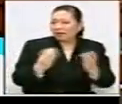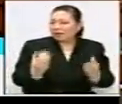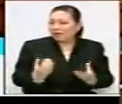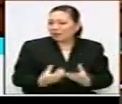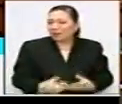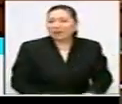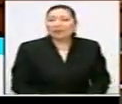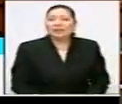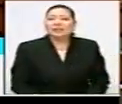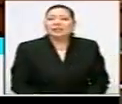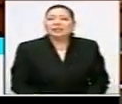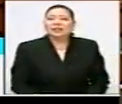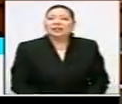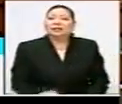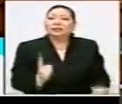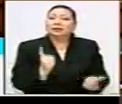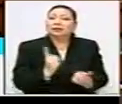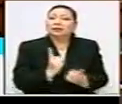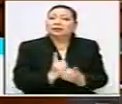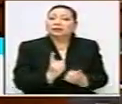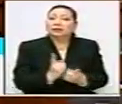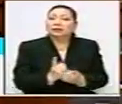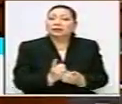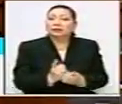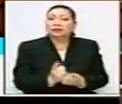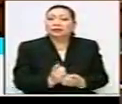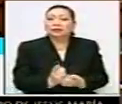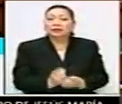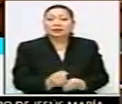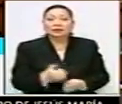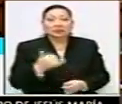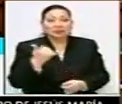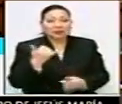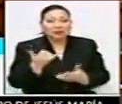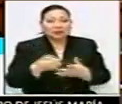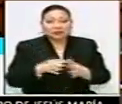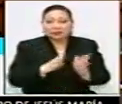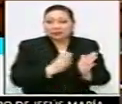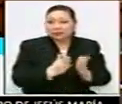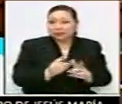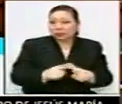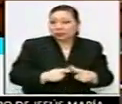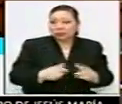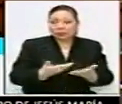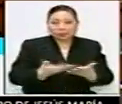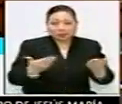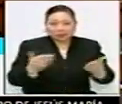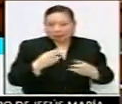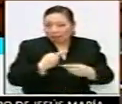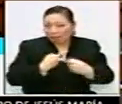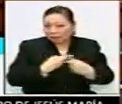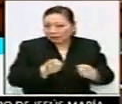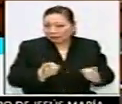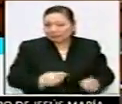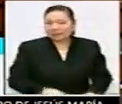Congreso encuentra sus micrófonos abiertos dentro de determinado sector de la prensa nacional